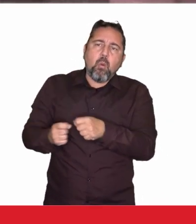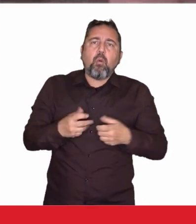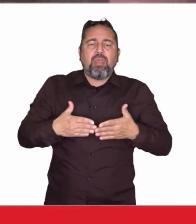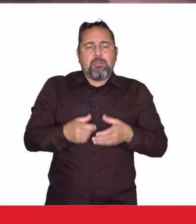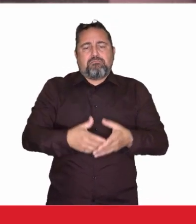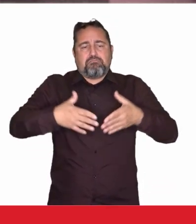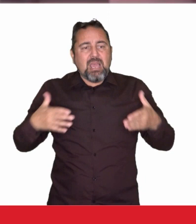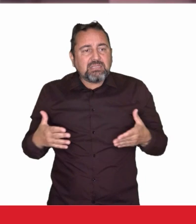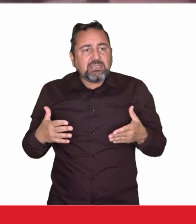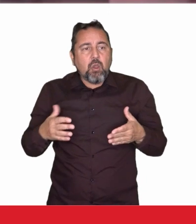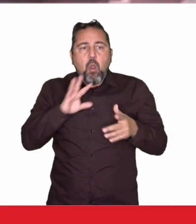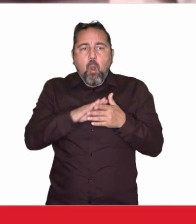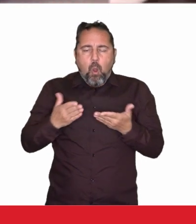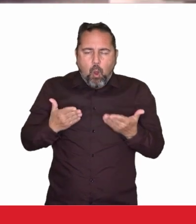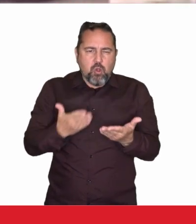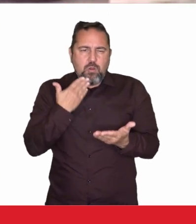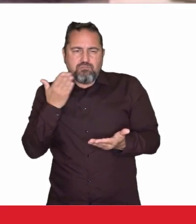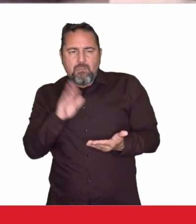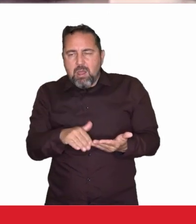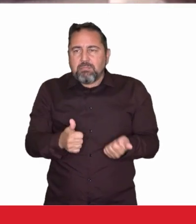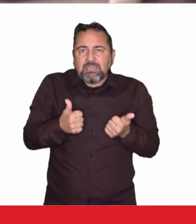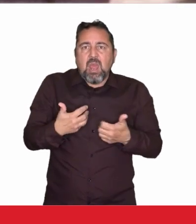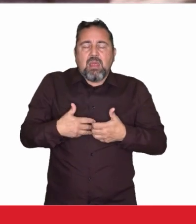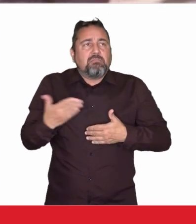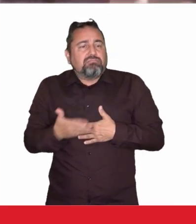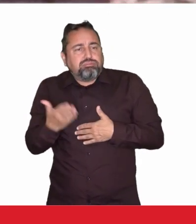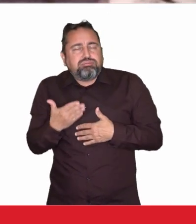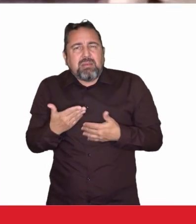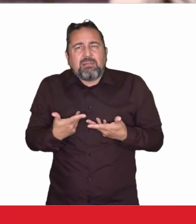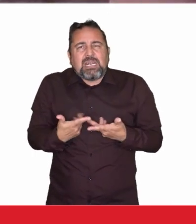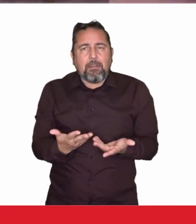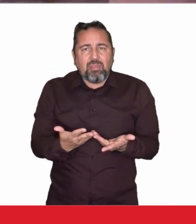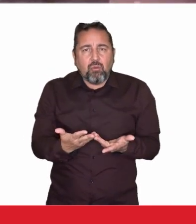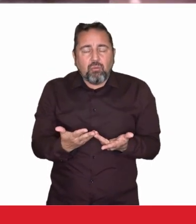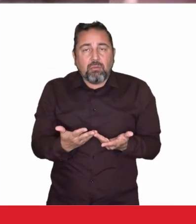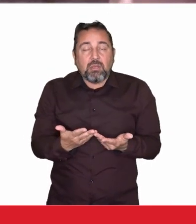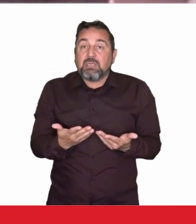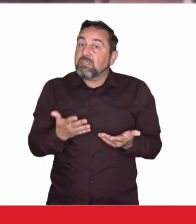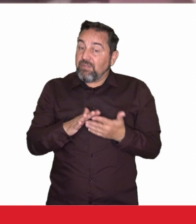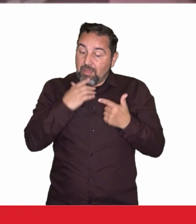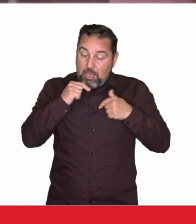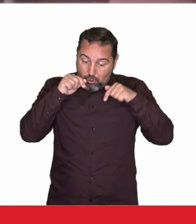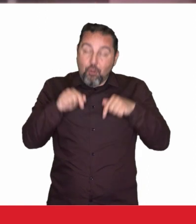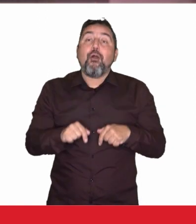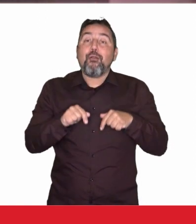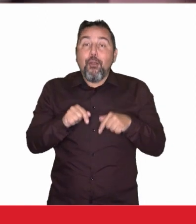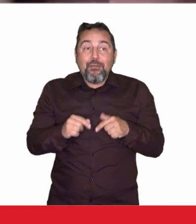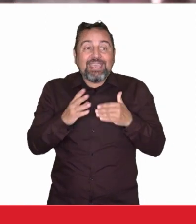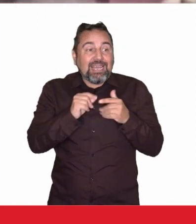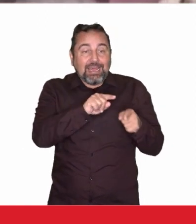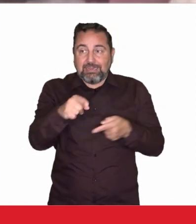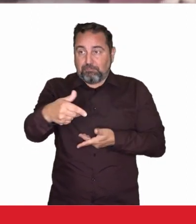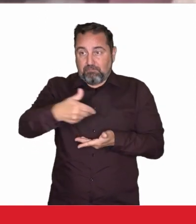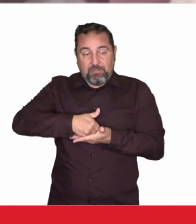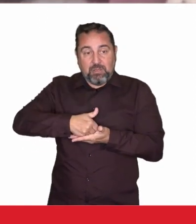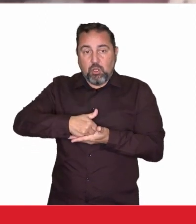invierto en el tercer fogón o cuando invierto en un horno más chulo que va más rápido, cuando realmente lo que